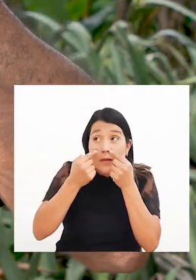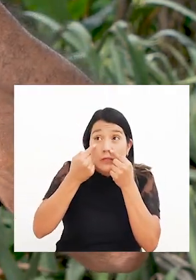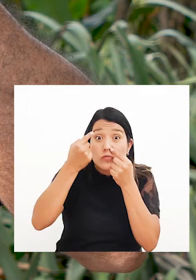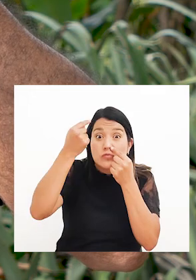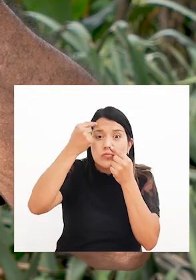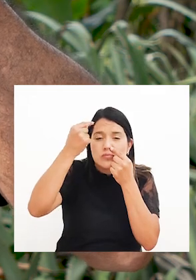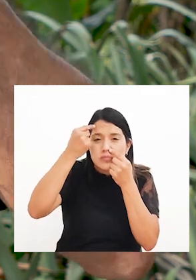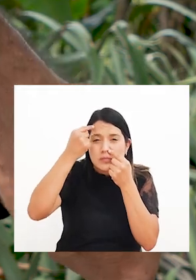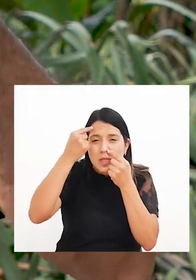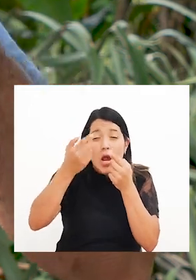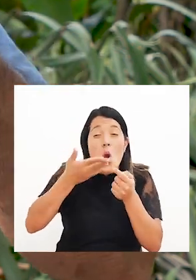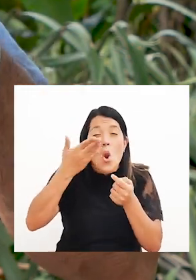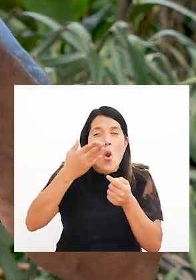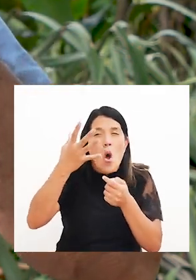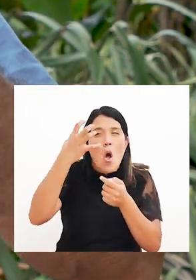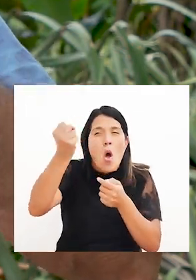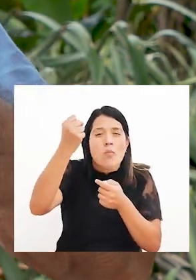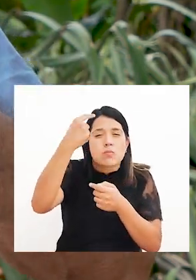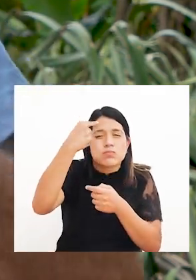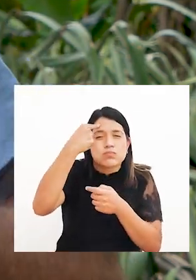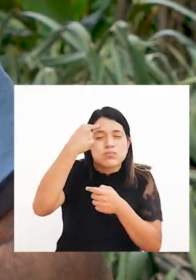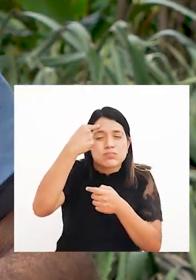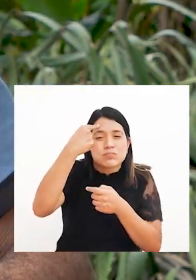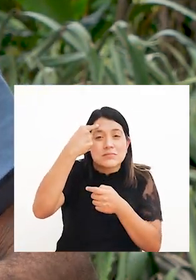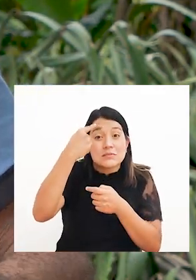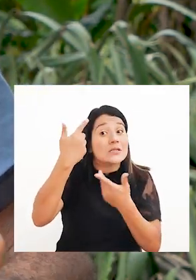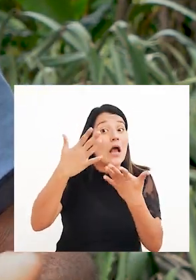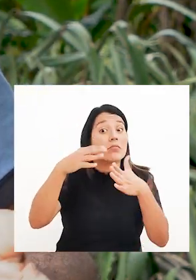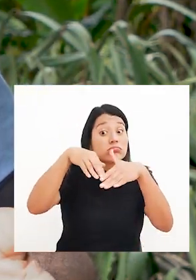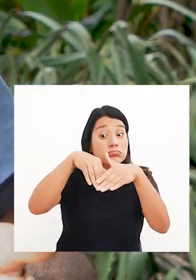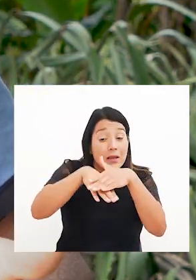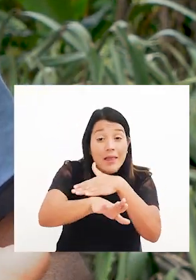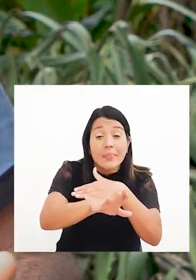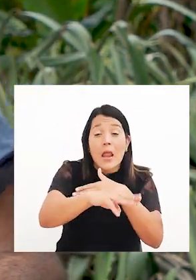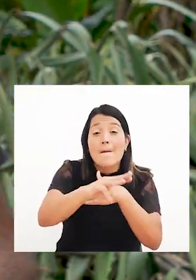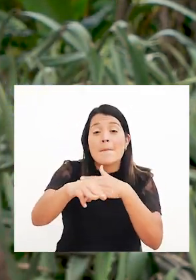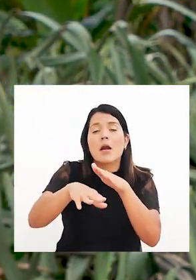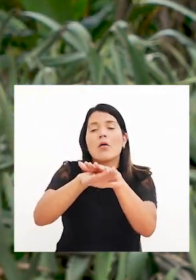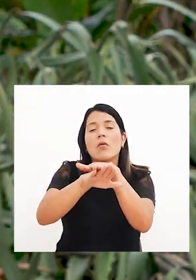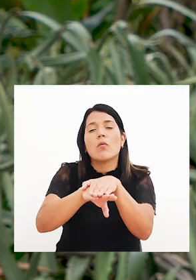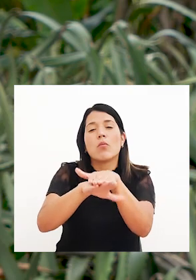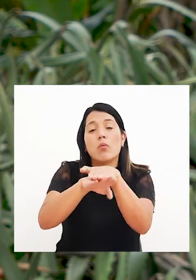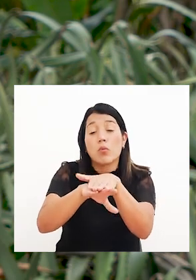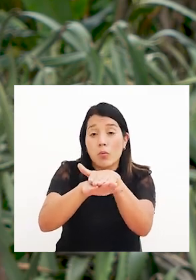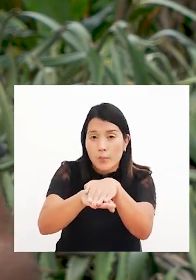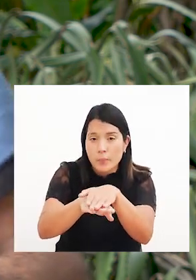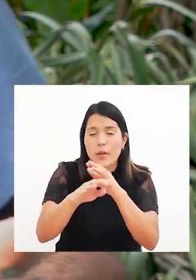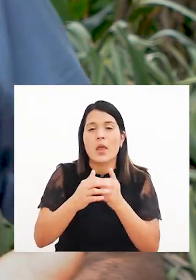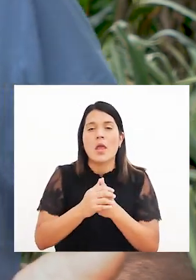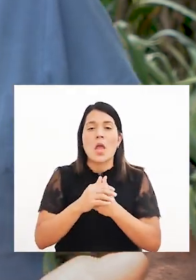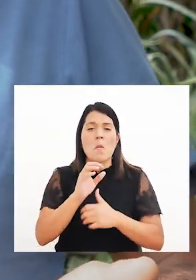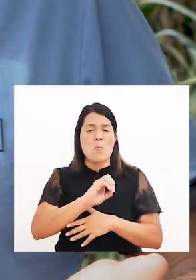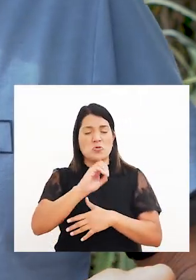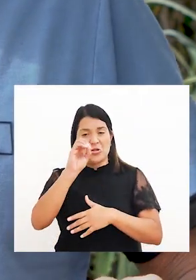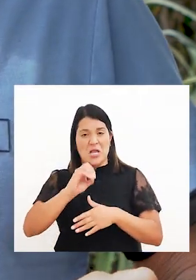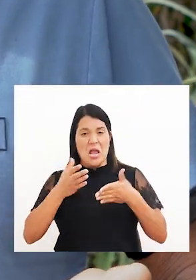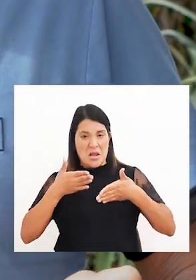meten, la ahí la tienen y ellas se van. El porcentaje de nacimiento es un